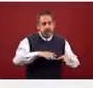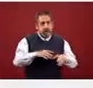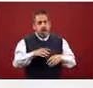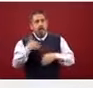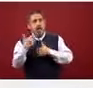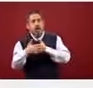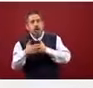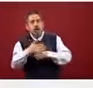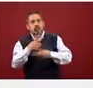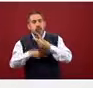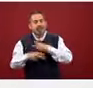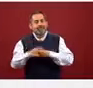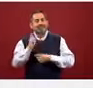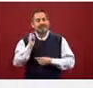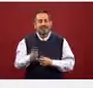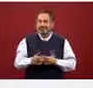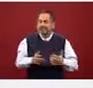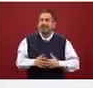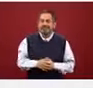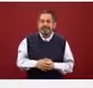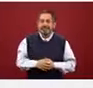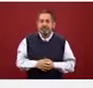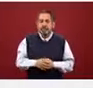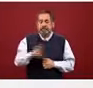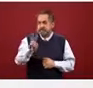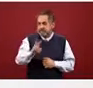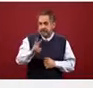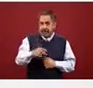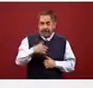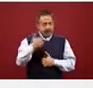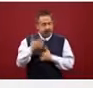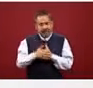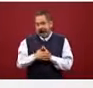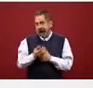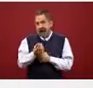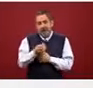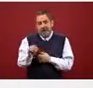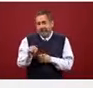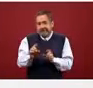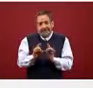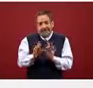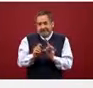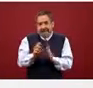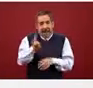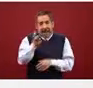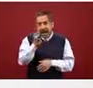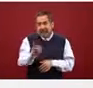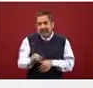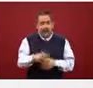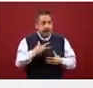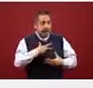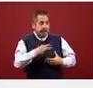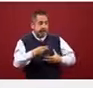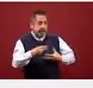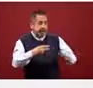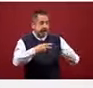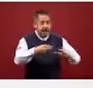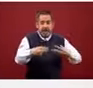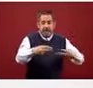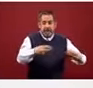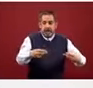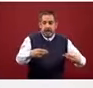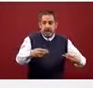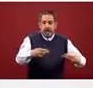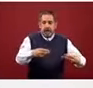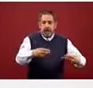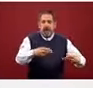venir. Y en ello identificamos que irremediablemente, conforme aumente el número de casos, nos empezaremos